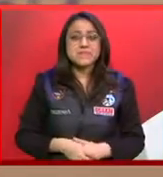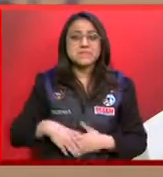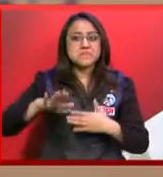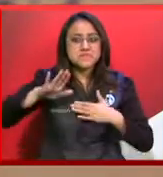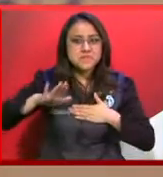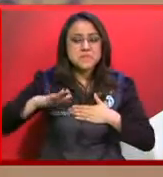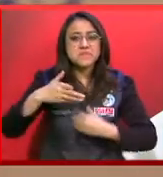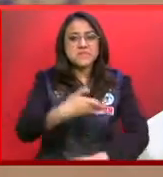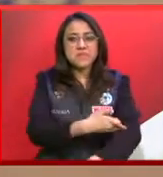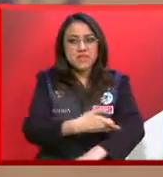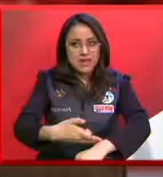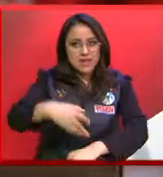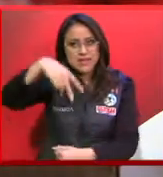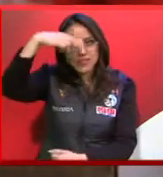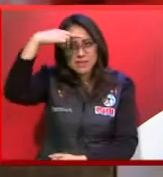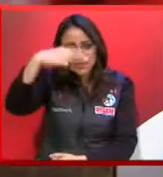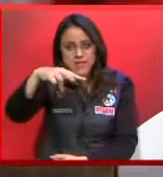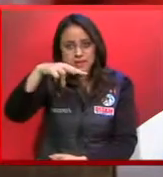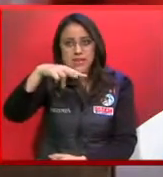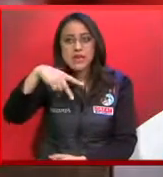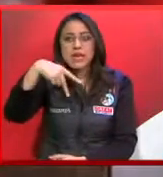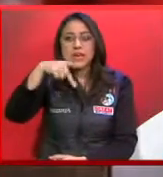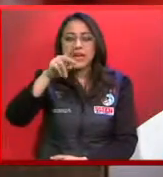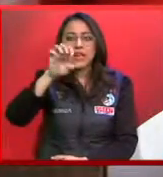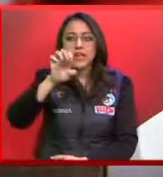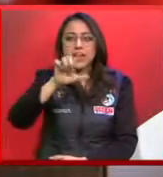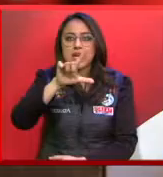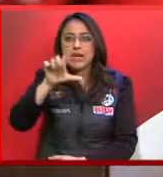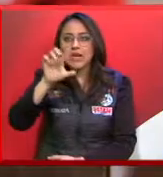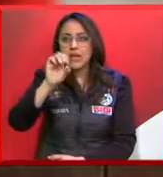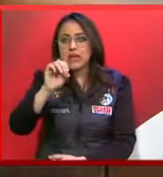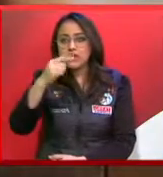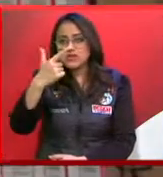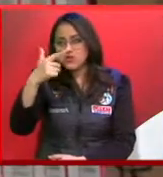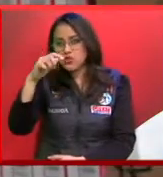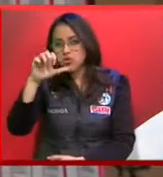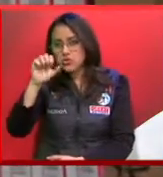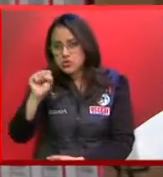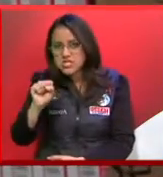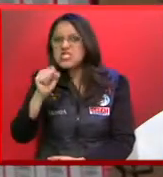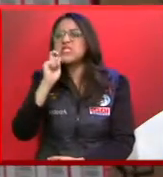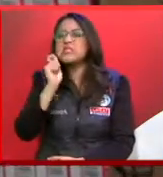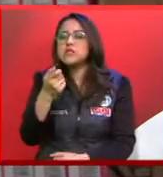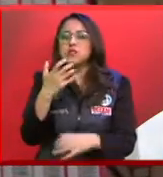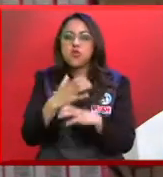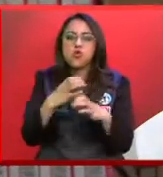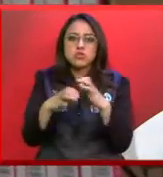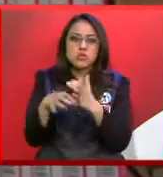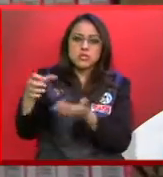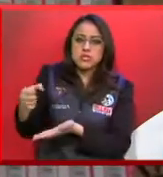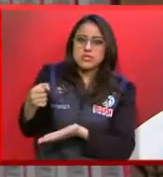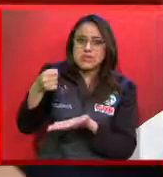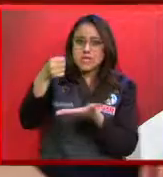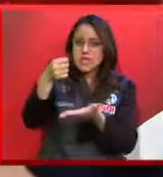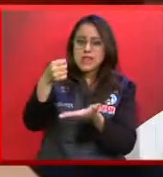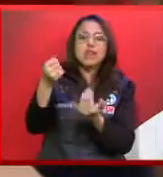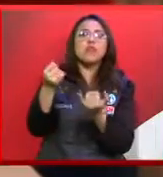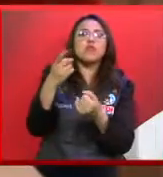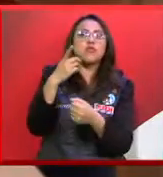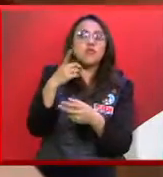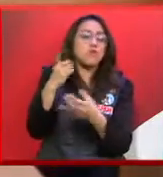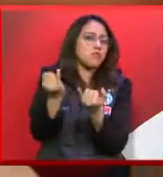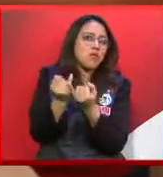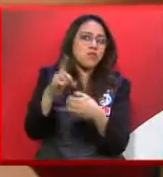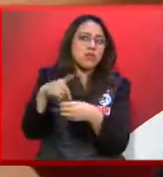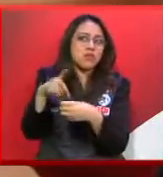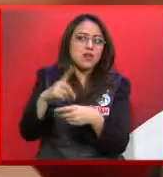Comprometidos con las familias mexicanas, Kellogg se sumó al juguetón no solamente con enormes donativos, sino que también